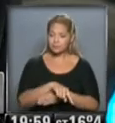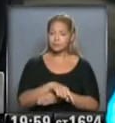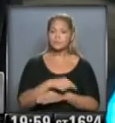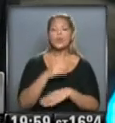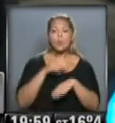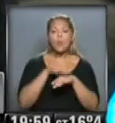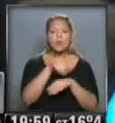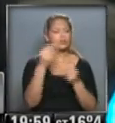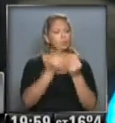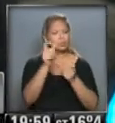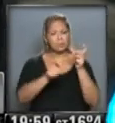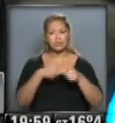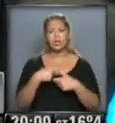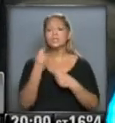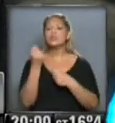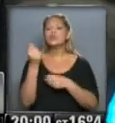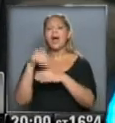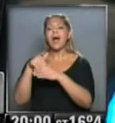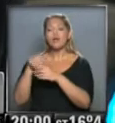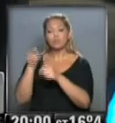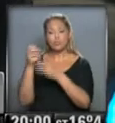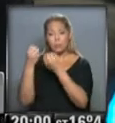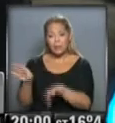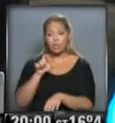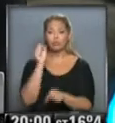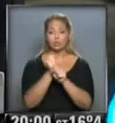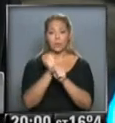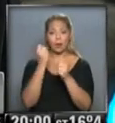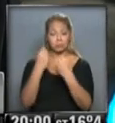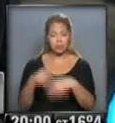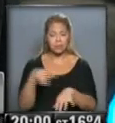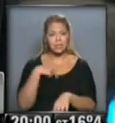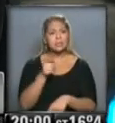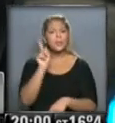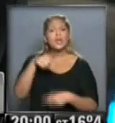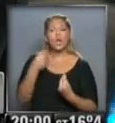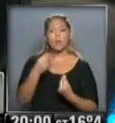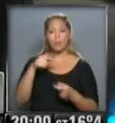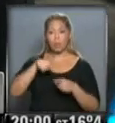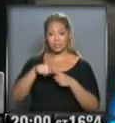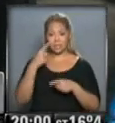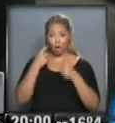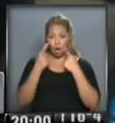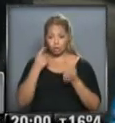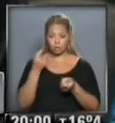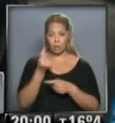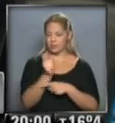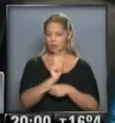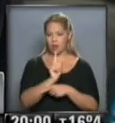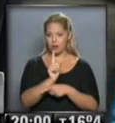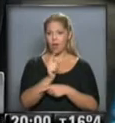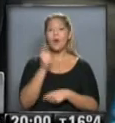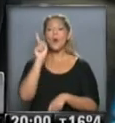que mucha gente perdiera sus ahorros y su trabajo, no provino de una política de control de precios, provino de las políticas que impulsa el mismo